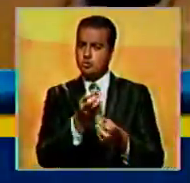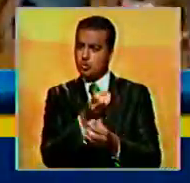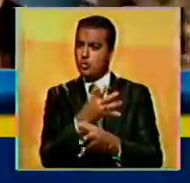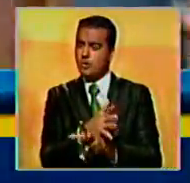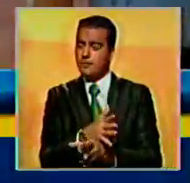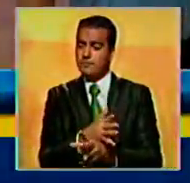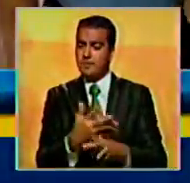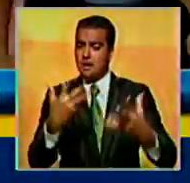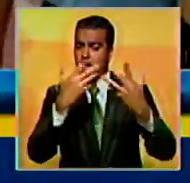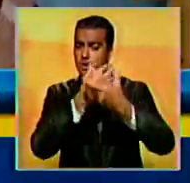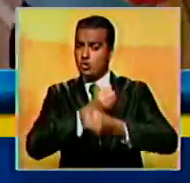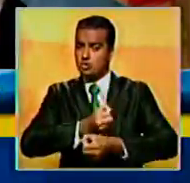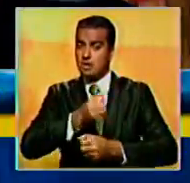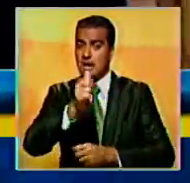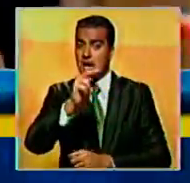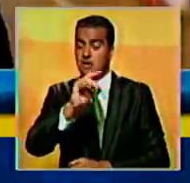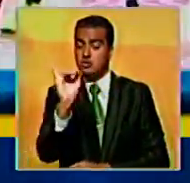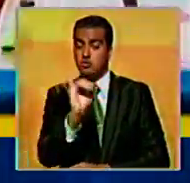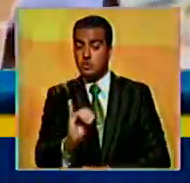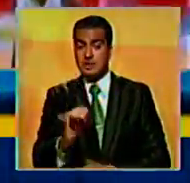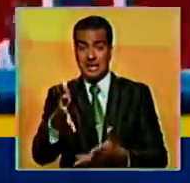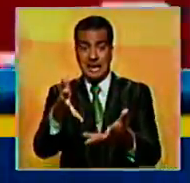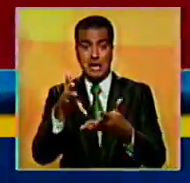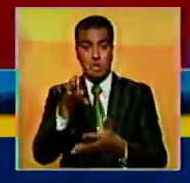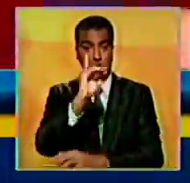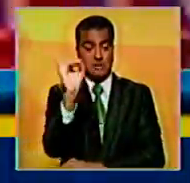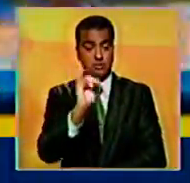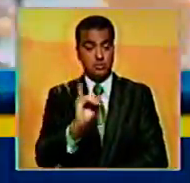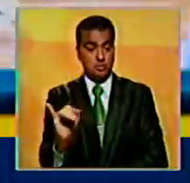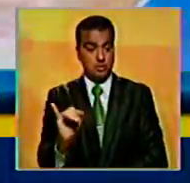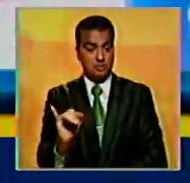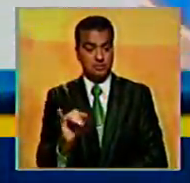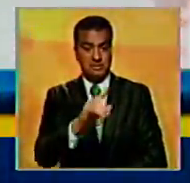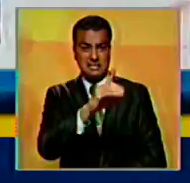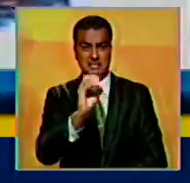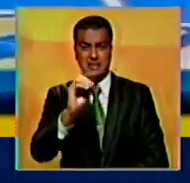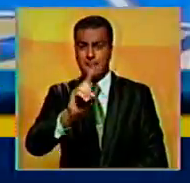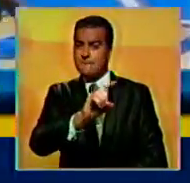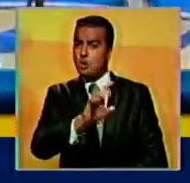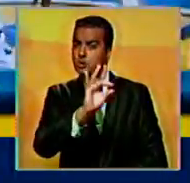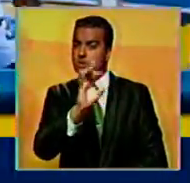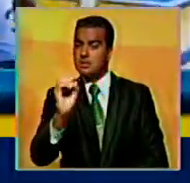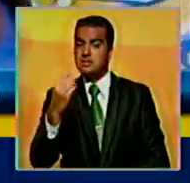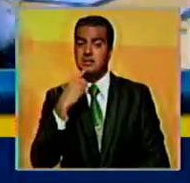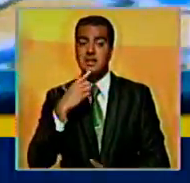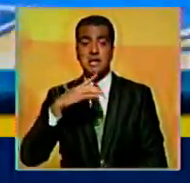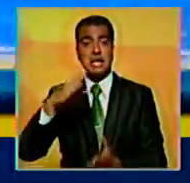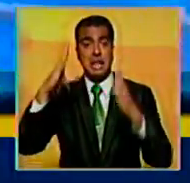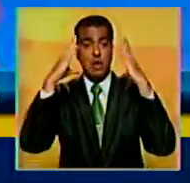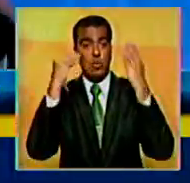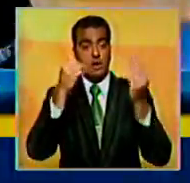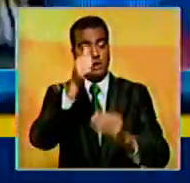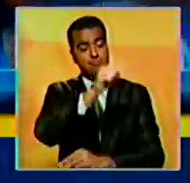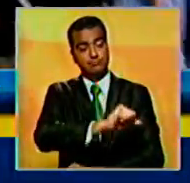LPBA, anoche Marinos de Anzuategui venció a Gaiteros del Zulia 100-86 y Gigantes de Guayana batió a Bucaneros de La Guaira